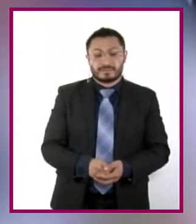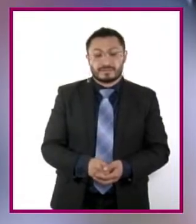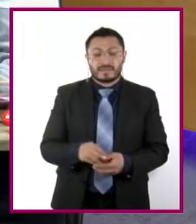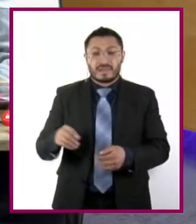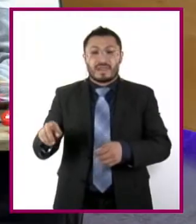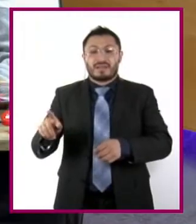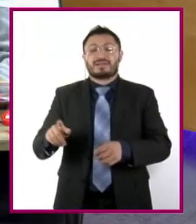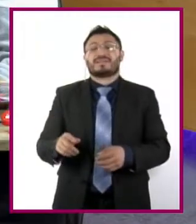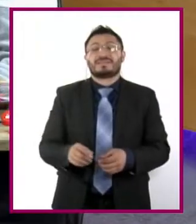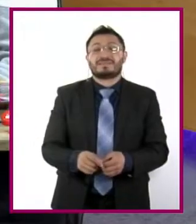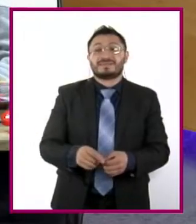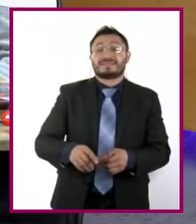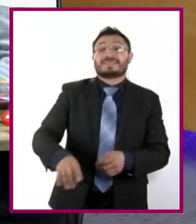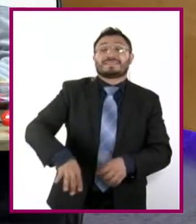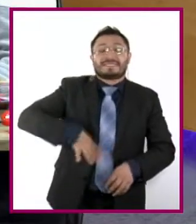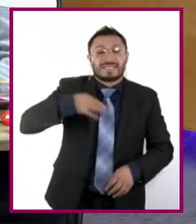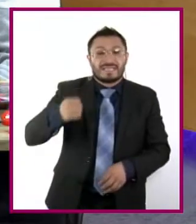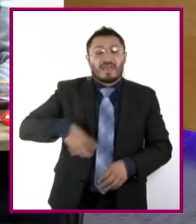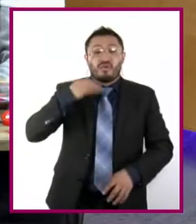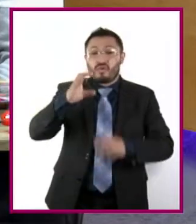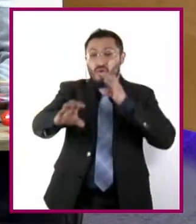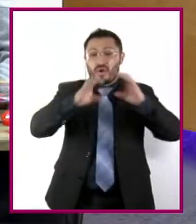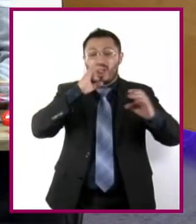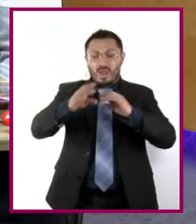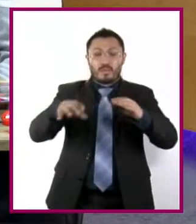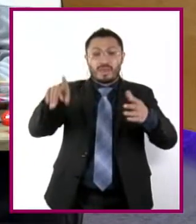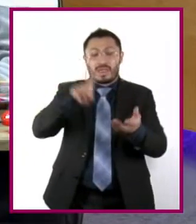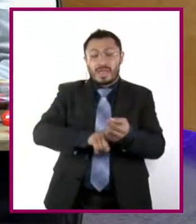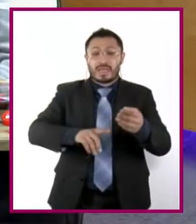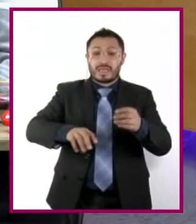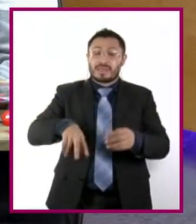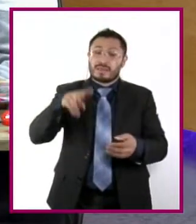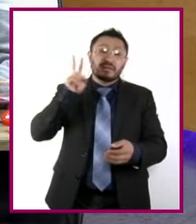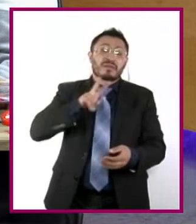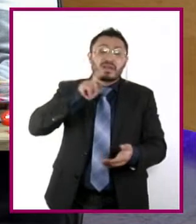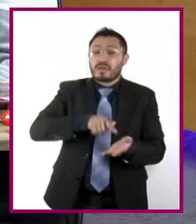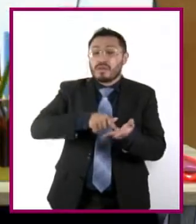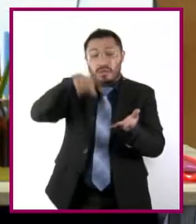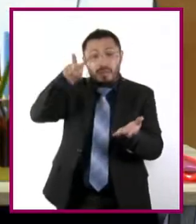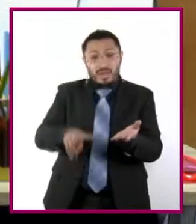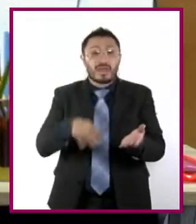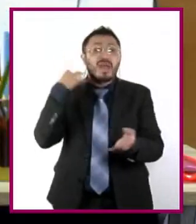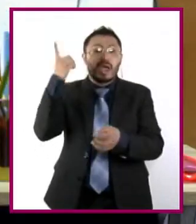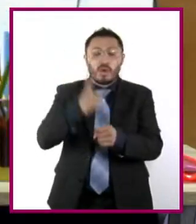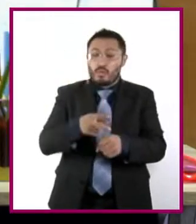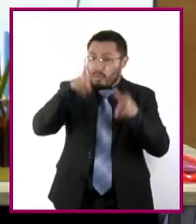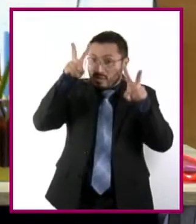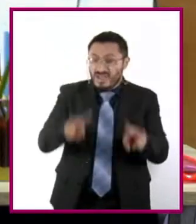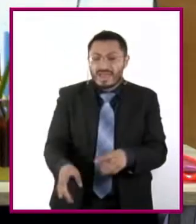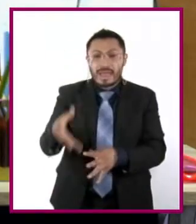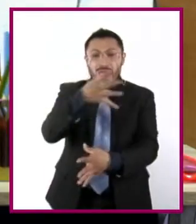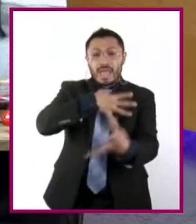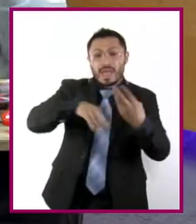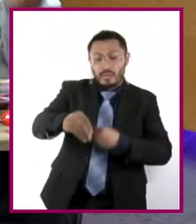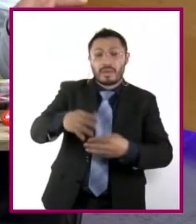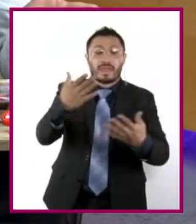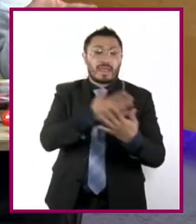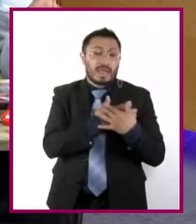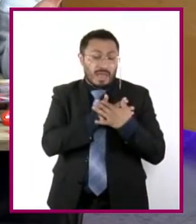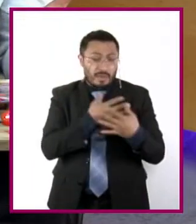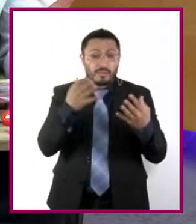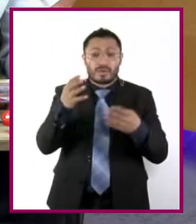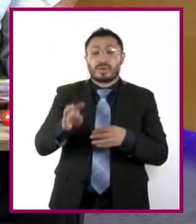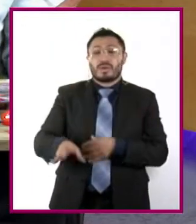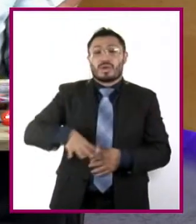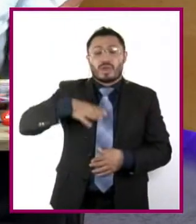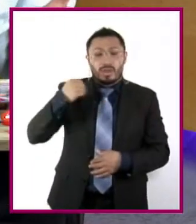los tiran así. Tratar de que la comunicación esté basada en hechos reales, en voluntades reales, basados en la empatía y el amor. Tratemos de